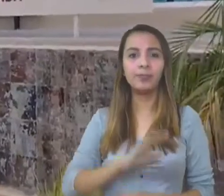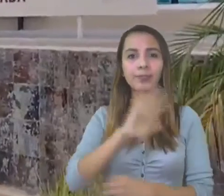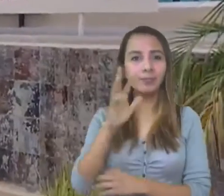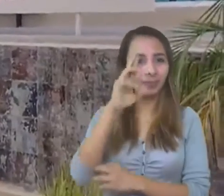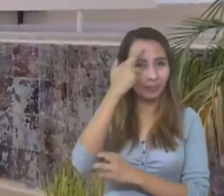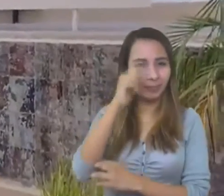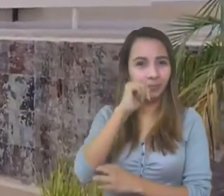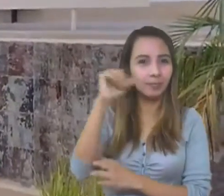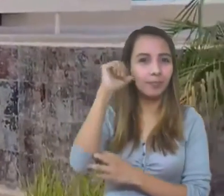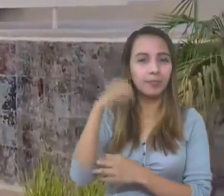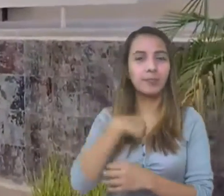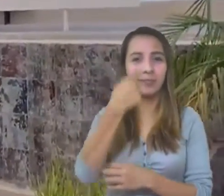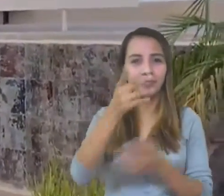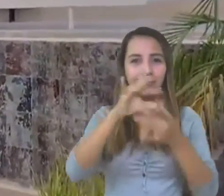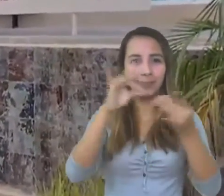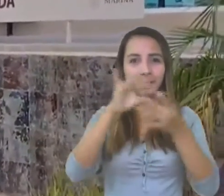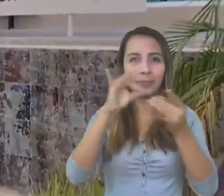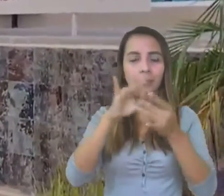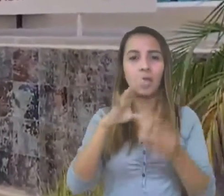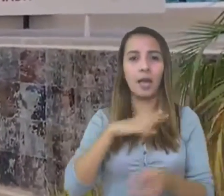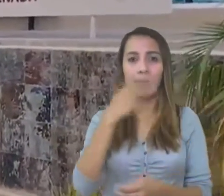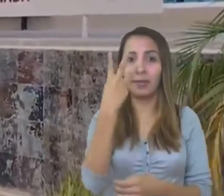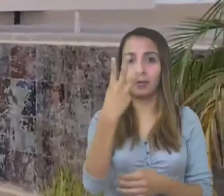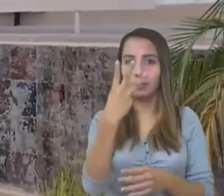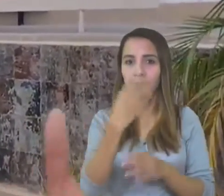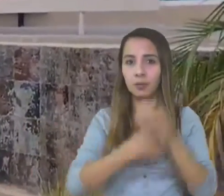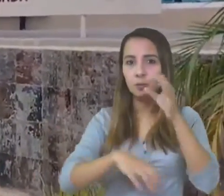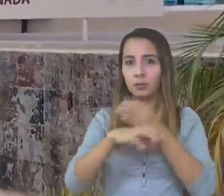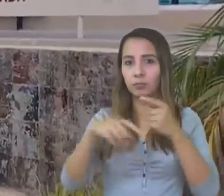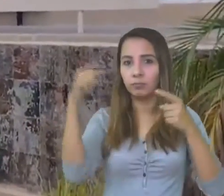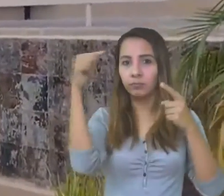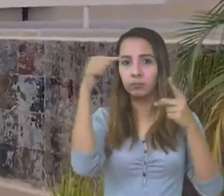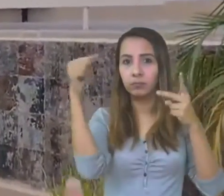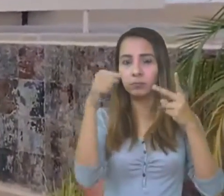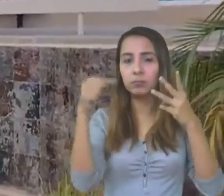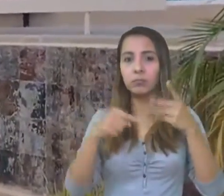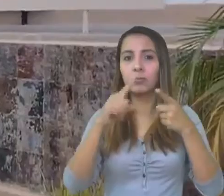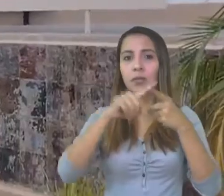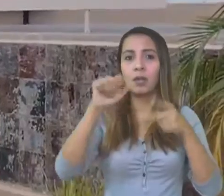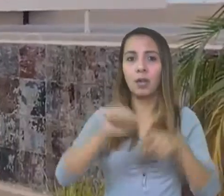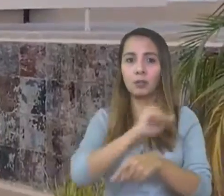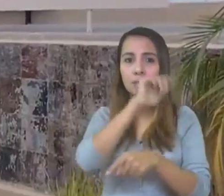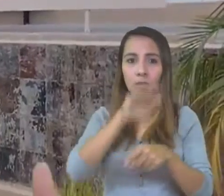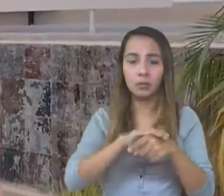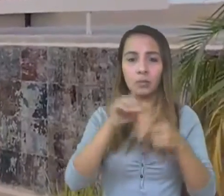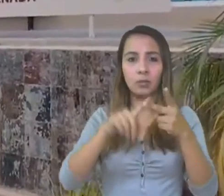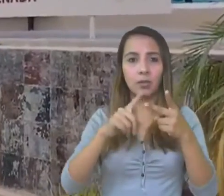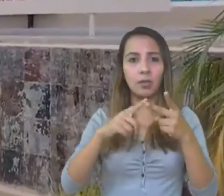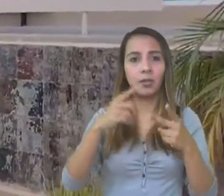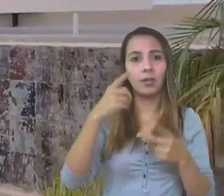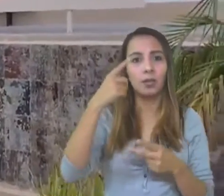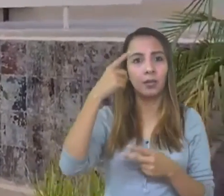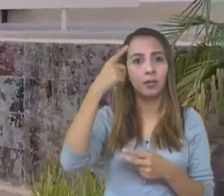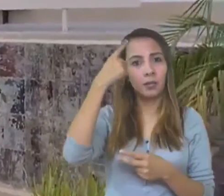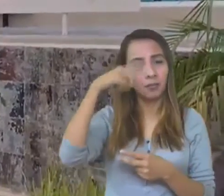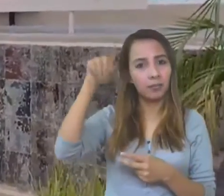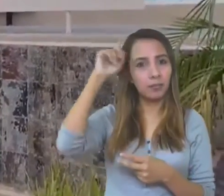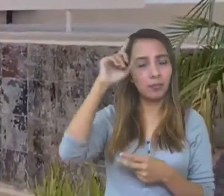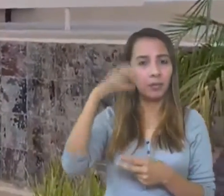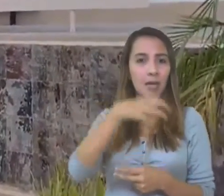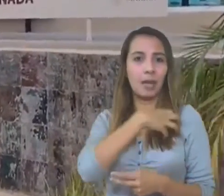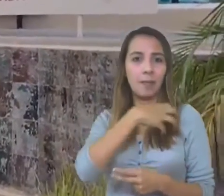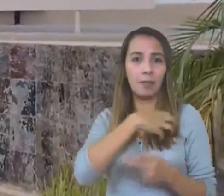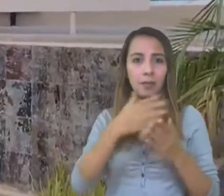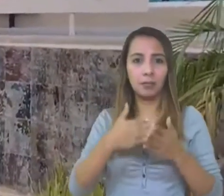comentamos, que traemos los tres temas, con la administración y con capitanía y los problemas con pesca, ¿no? De